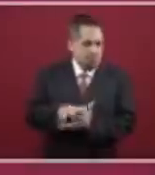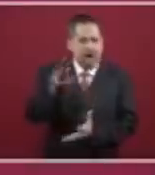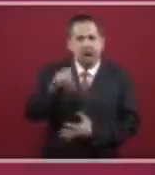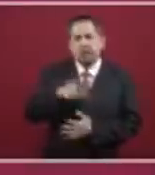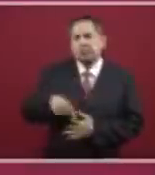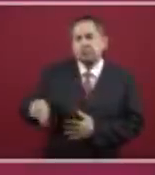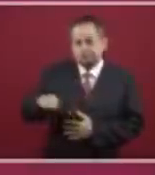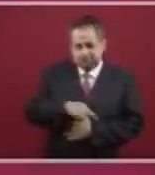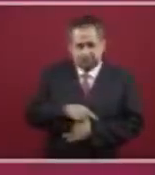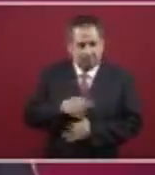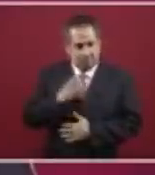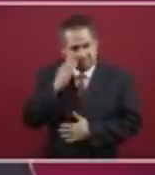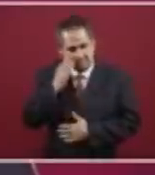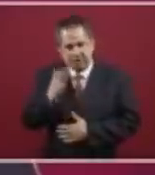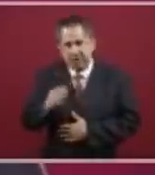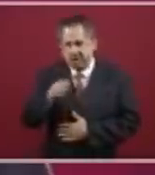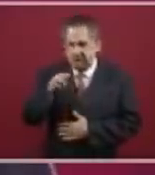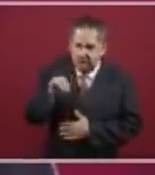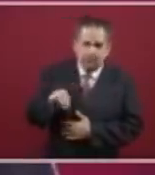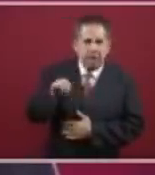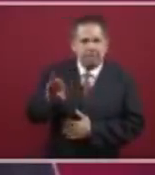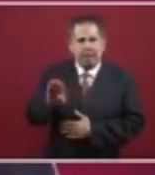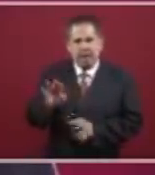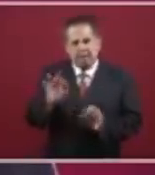En general, muy bien.